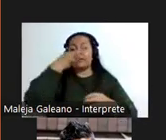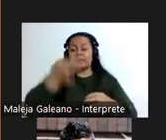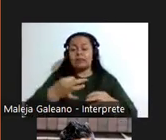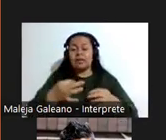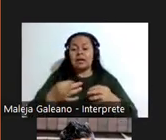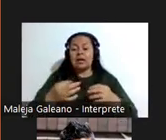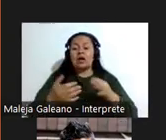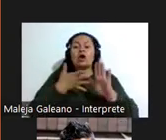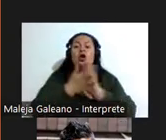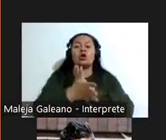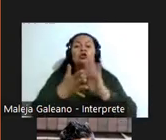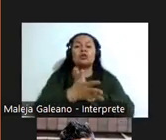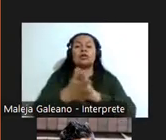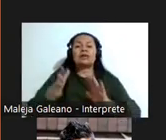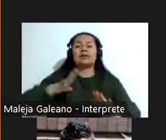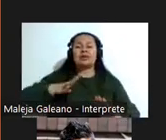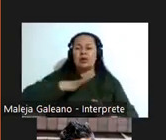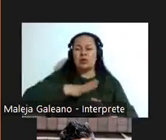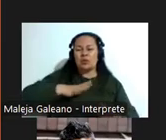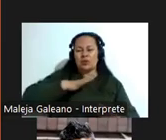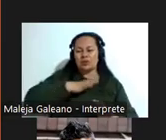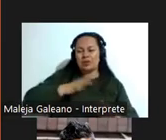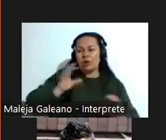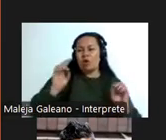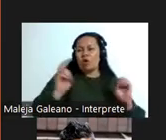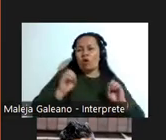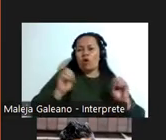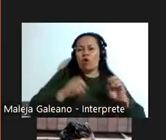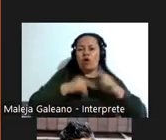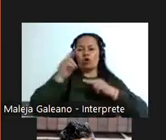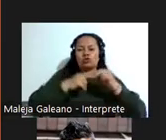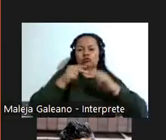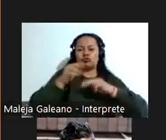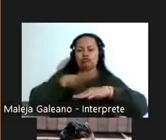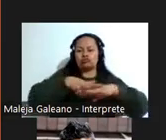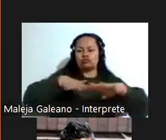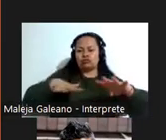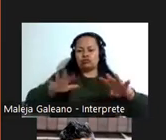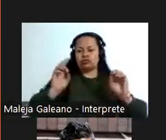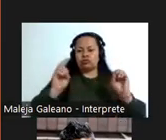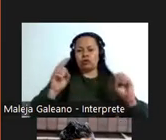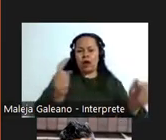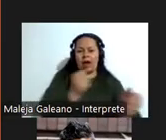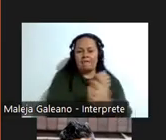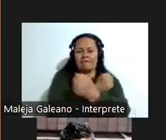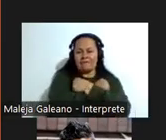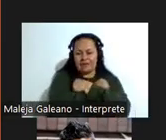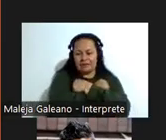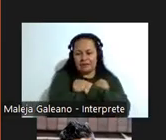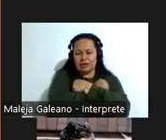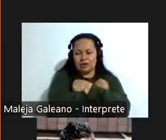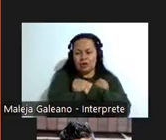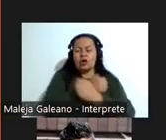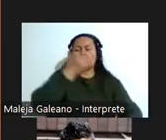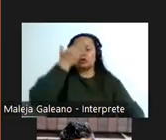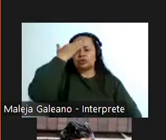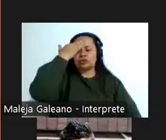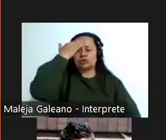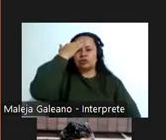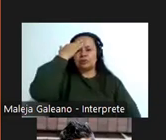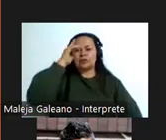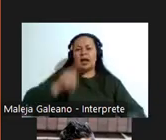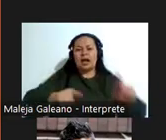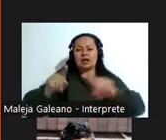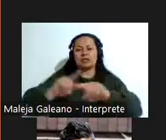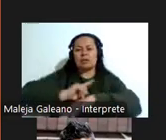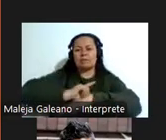esos malestares y que construyamos un entramado de red y de afecto. Yo sé que por unos minutos, pero